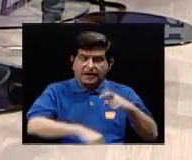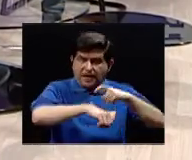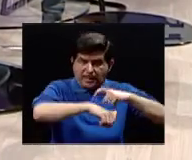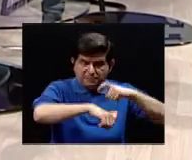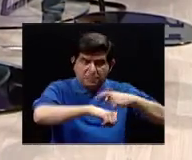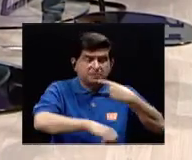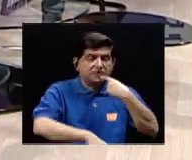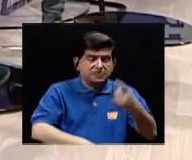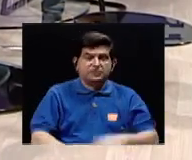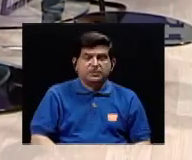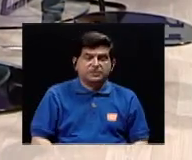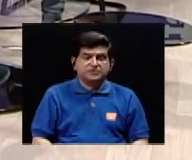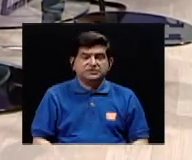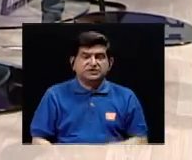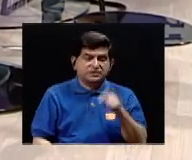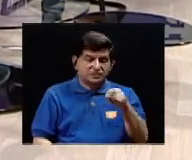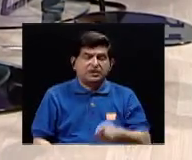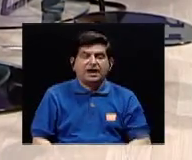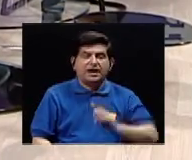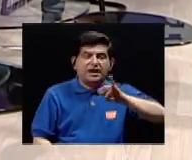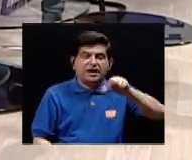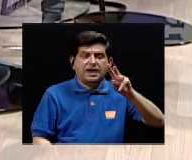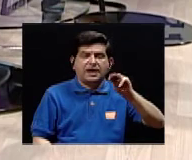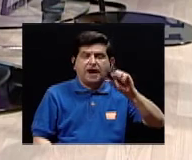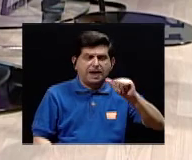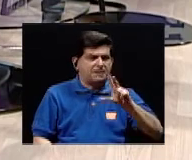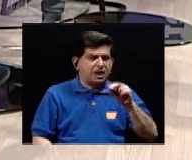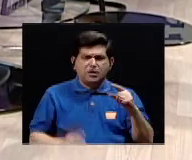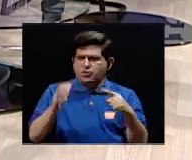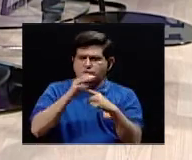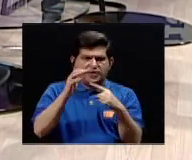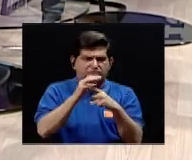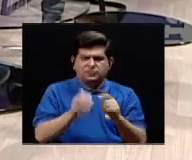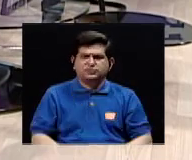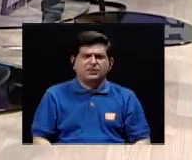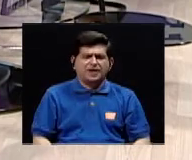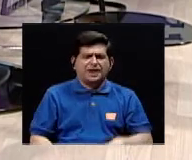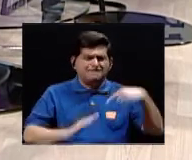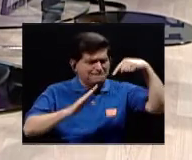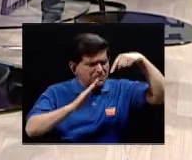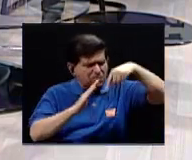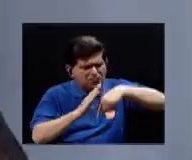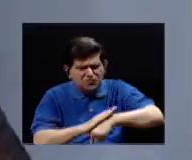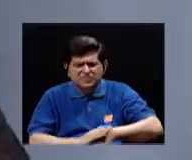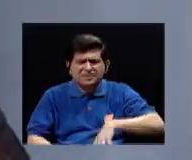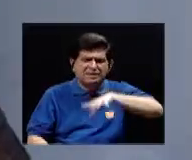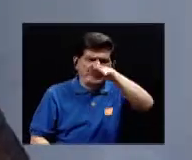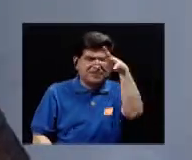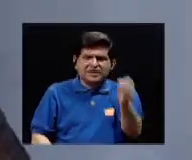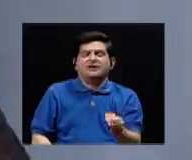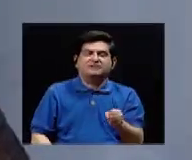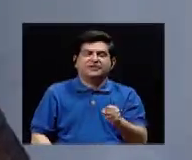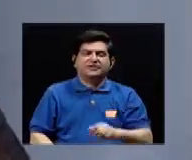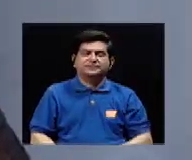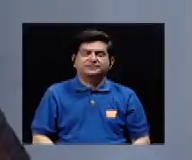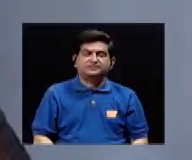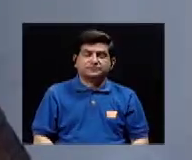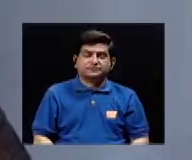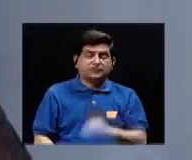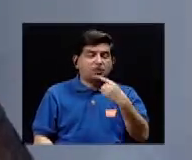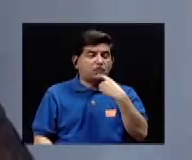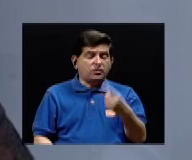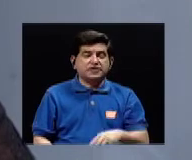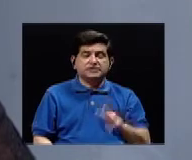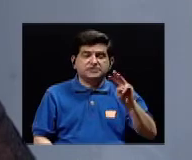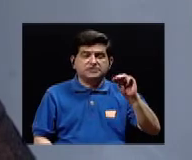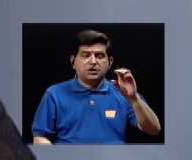que al momento de mencionar Hama no estábamos siendo muy pachucos, sino profundamente africanos. Claro, o que